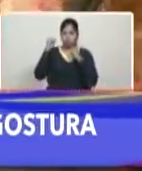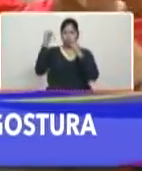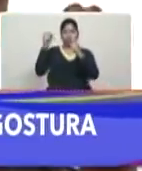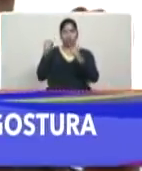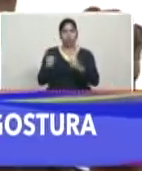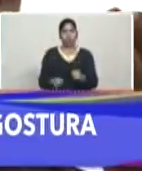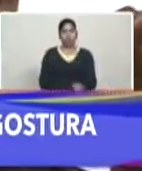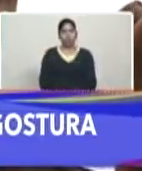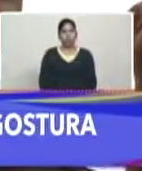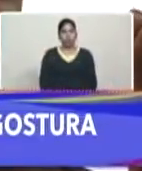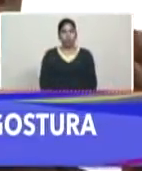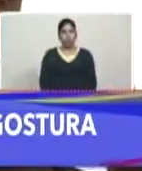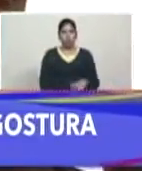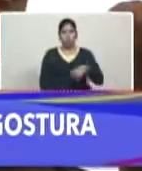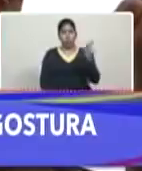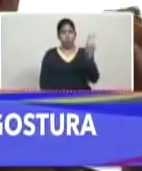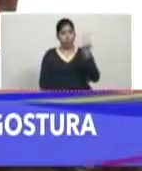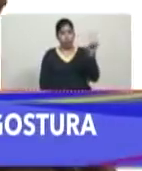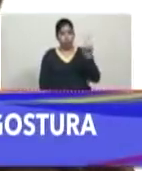la juventud de Venezuela.